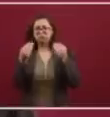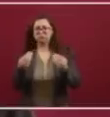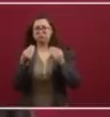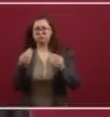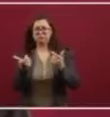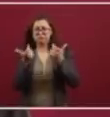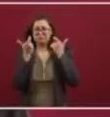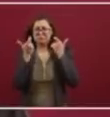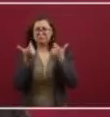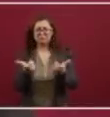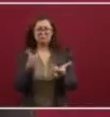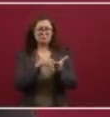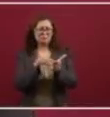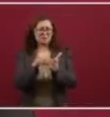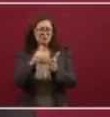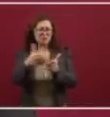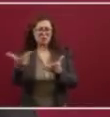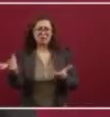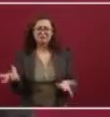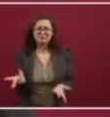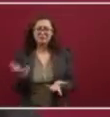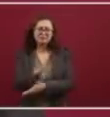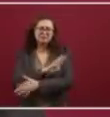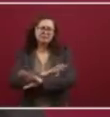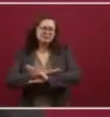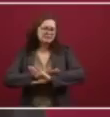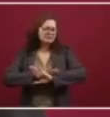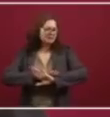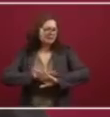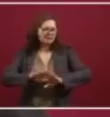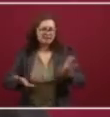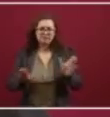Entonces, eso se terminó, ya no hay